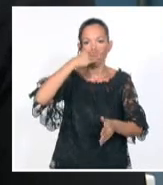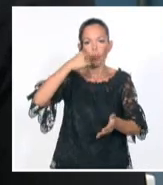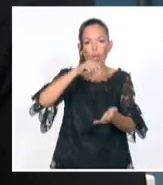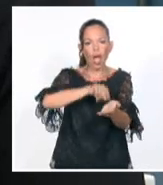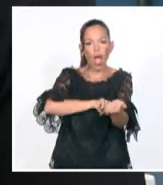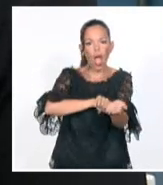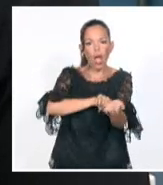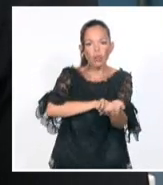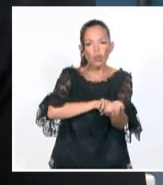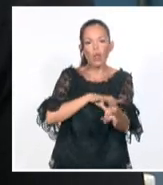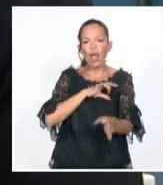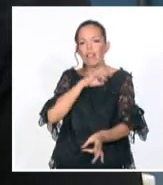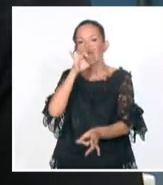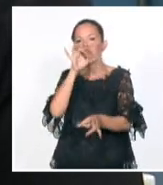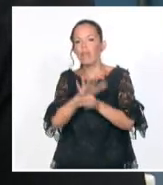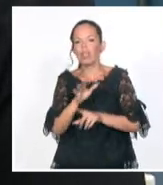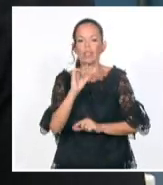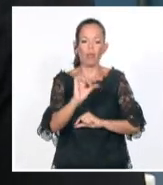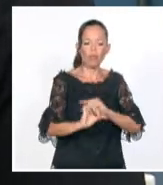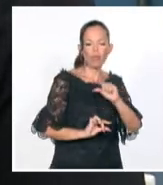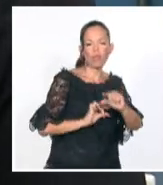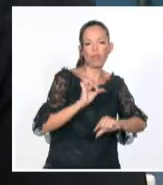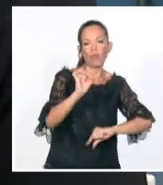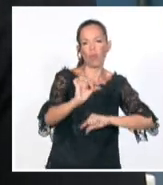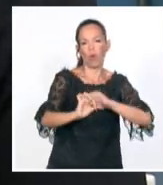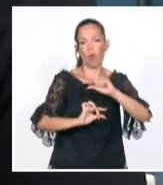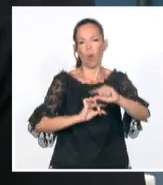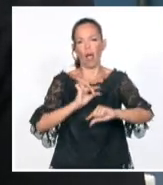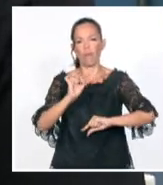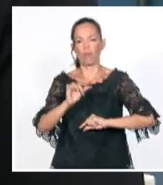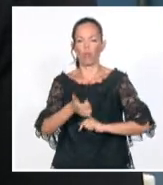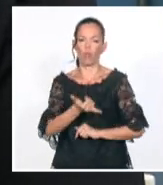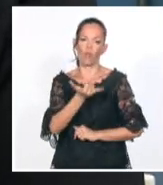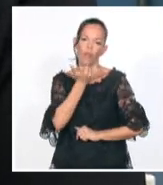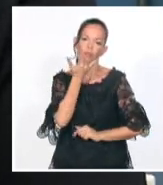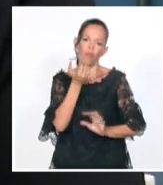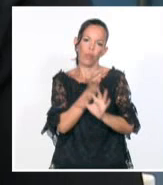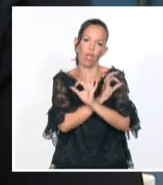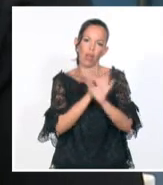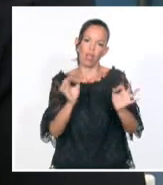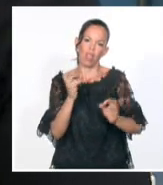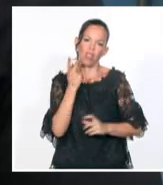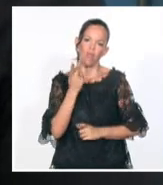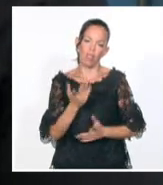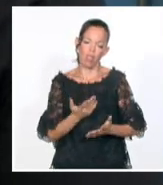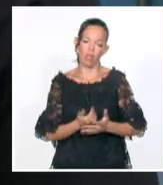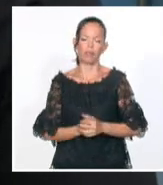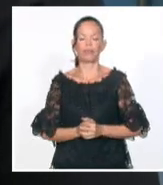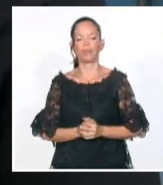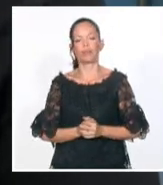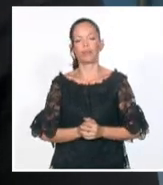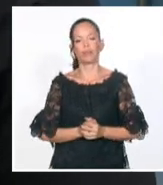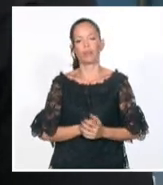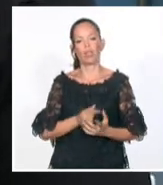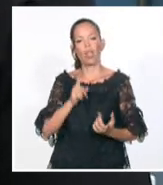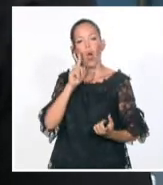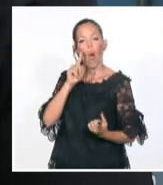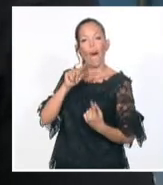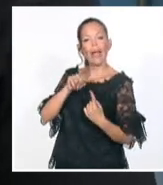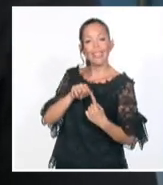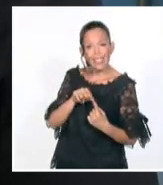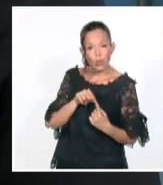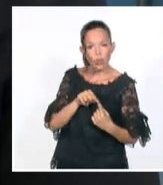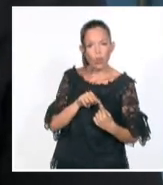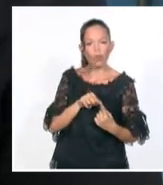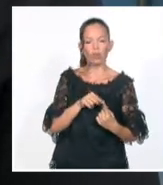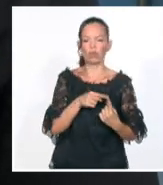perdiendo su calidad de vida y el objetivo de todo es que el paciente gane en calidad de vida, o sea, que sea un